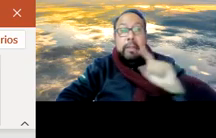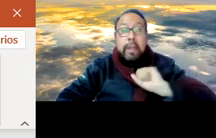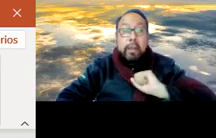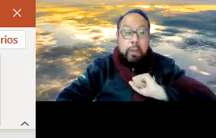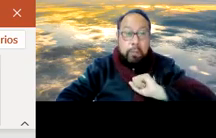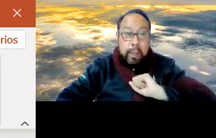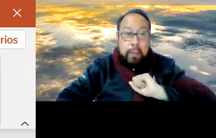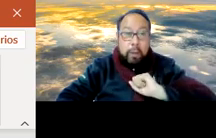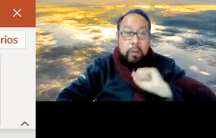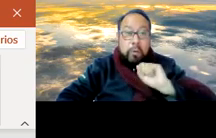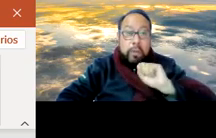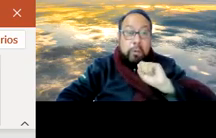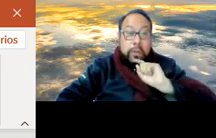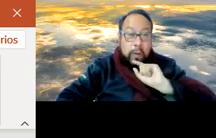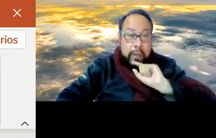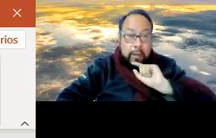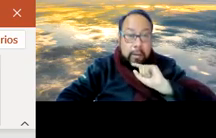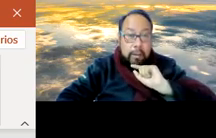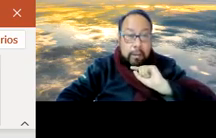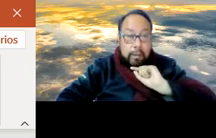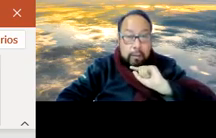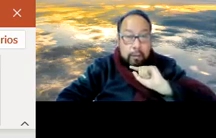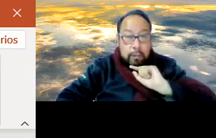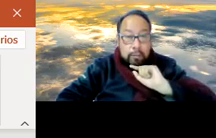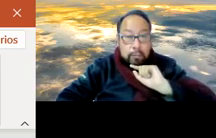escolar. Ni siquiera es turismo académico, es un turismo escolar.